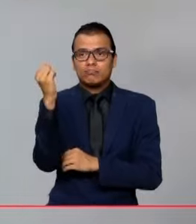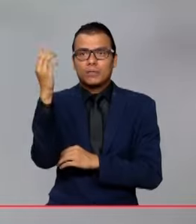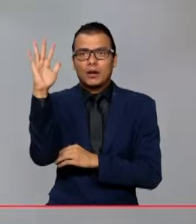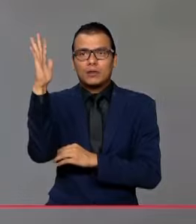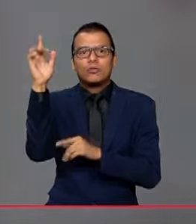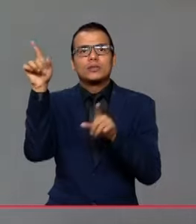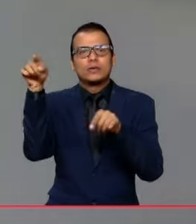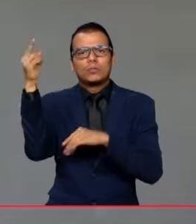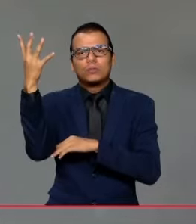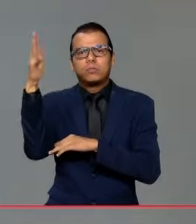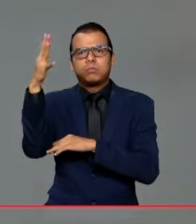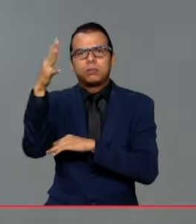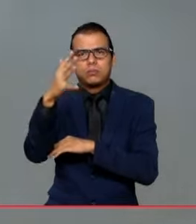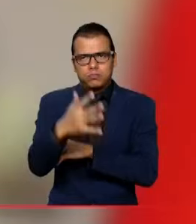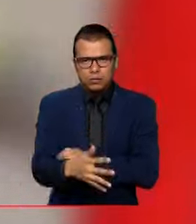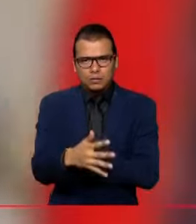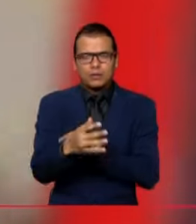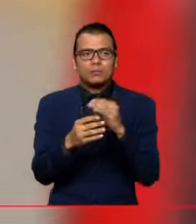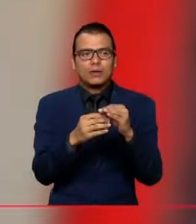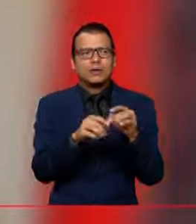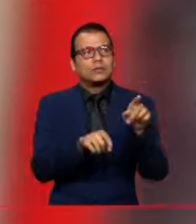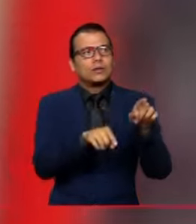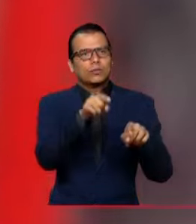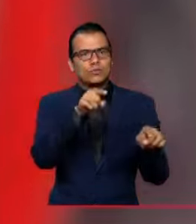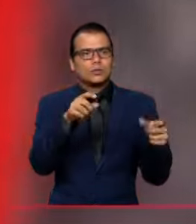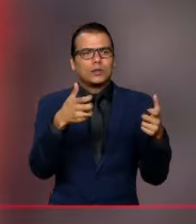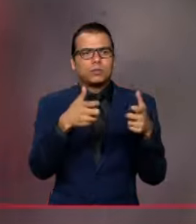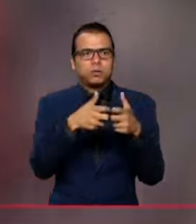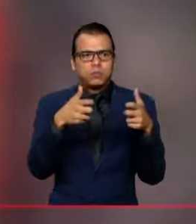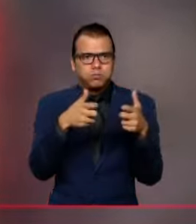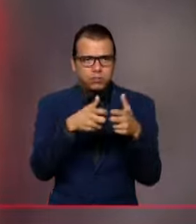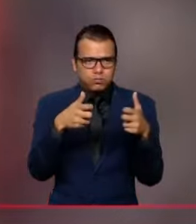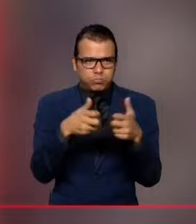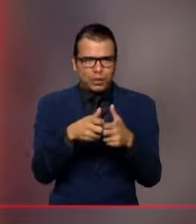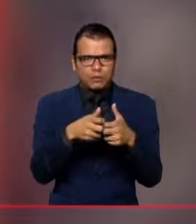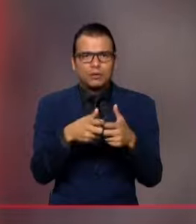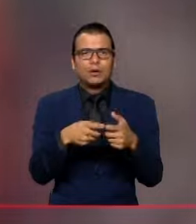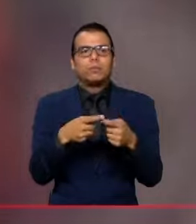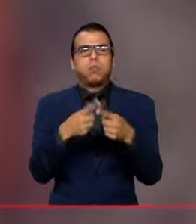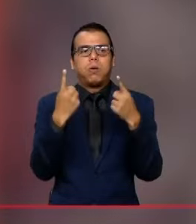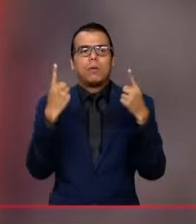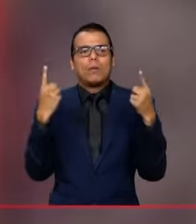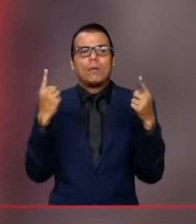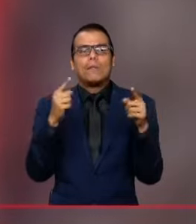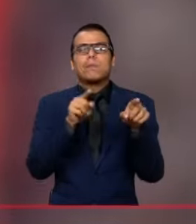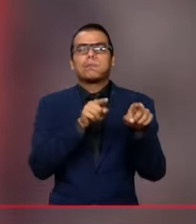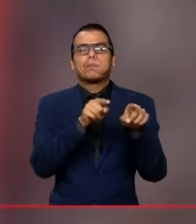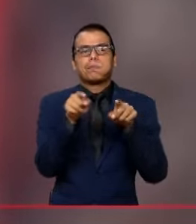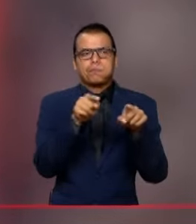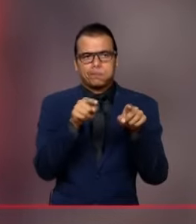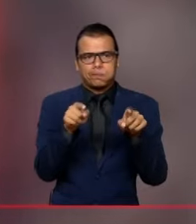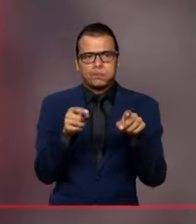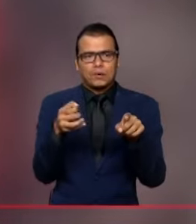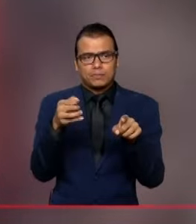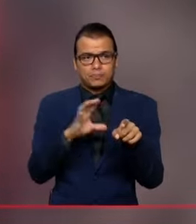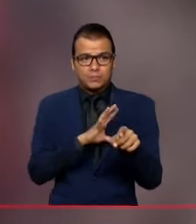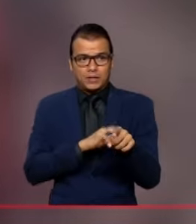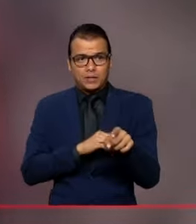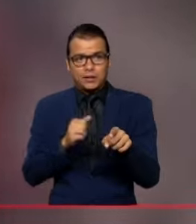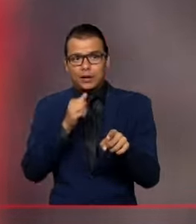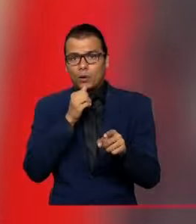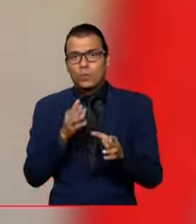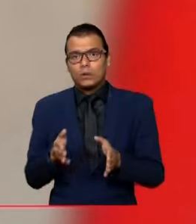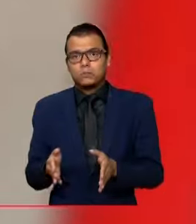árboles y algunos sectores experimentaron fallas en el servicio de energía en las vías inundadas de Cali